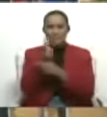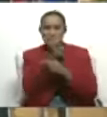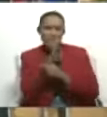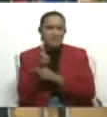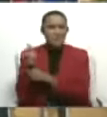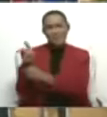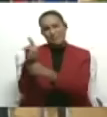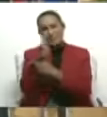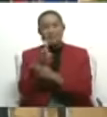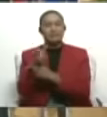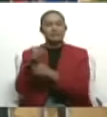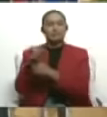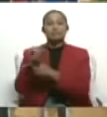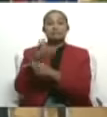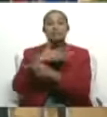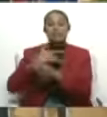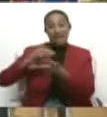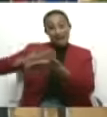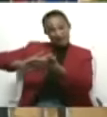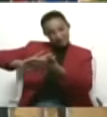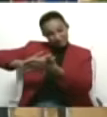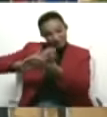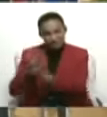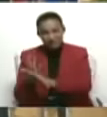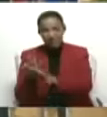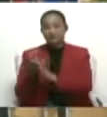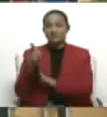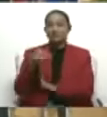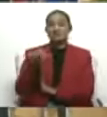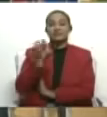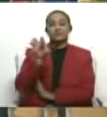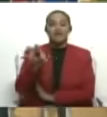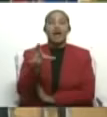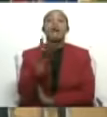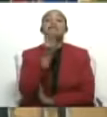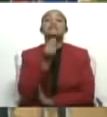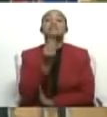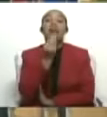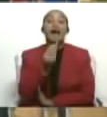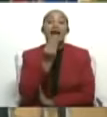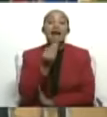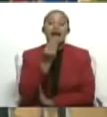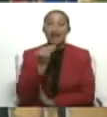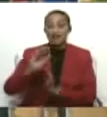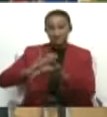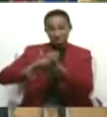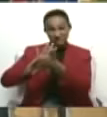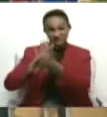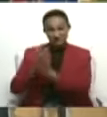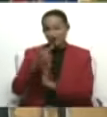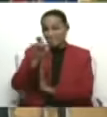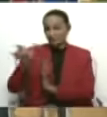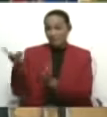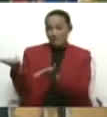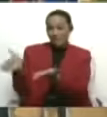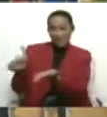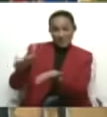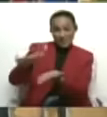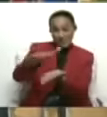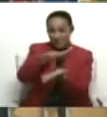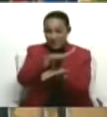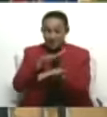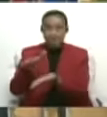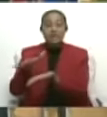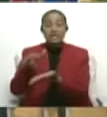técnicas de exterminio por parte de Israel y cómo el bloqueo que